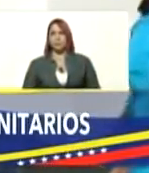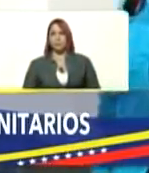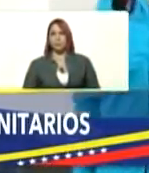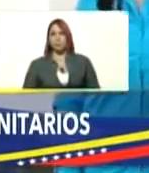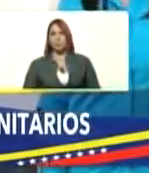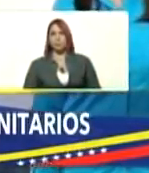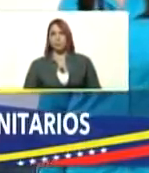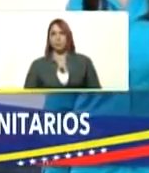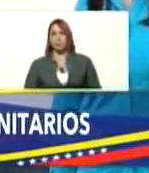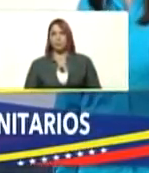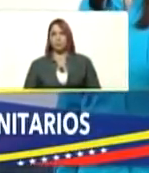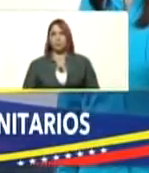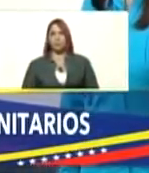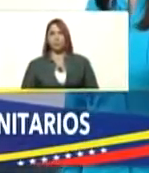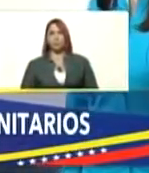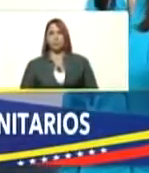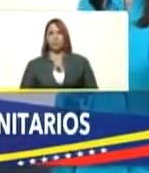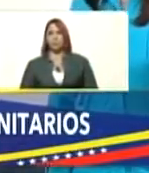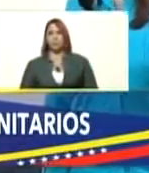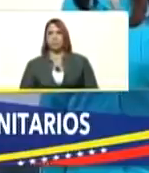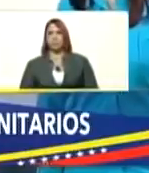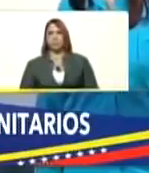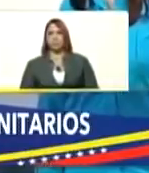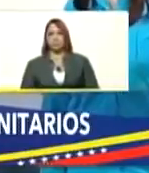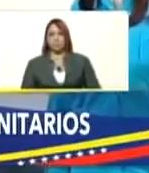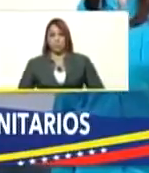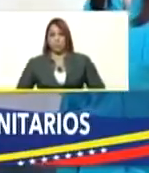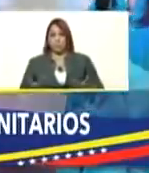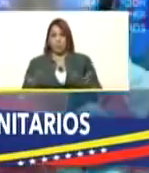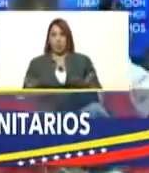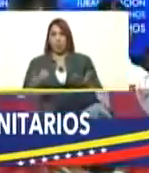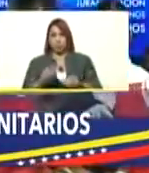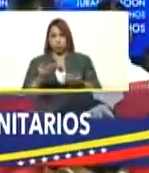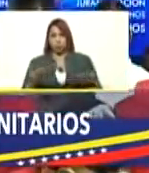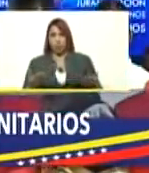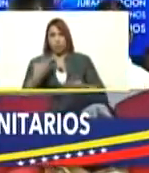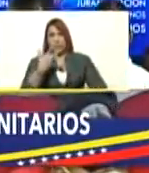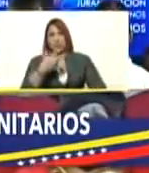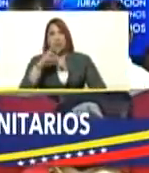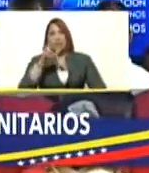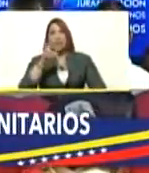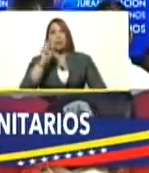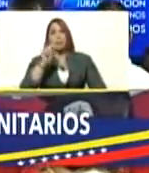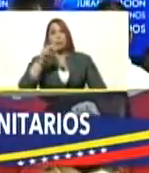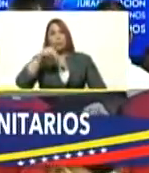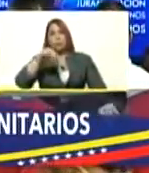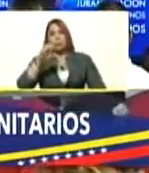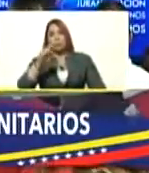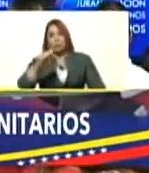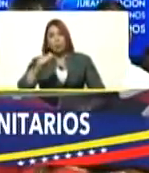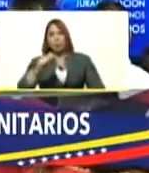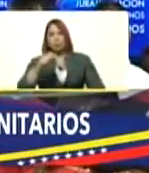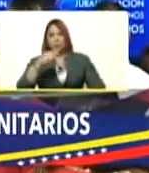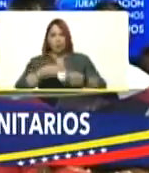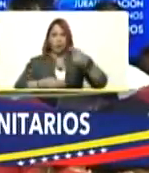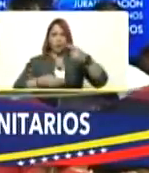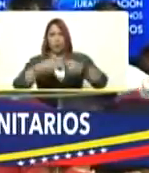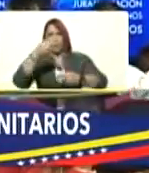Yo le encargo a ustedes. Por eso es que digo que las 3R.net se va